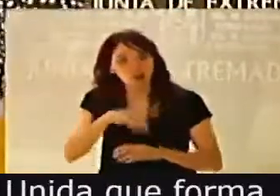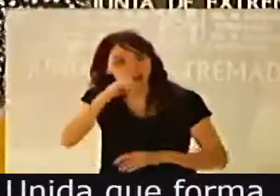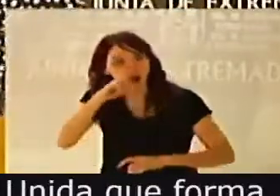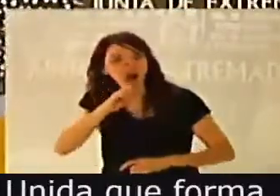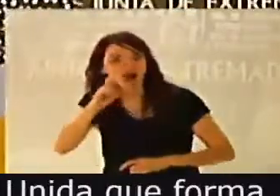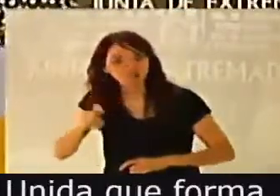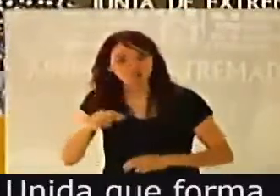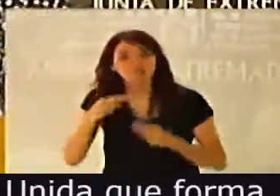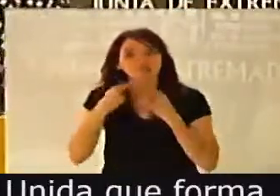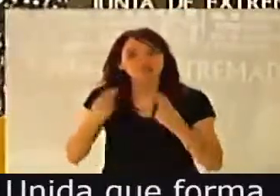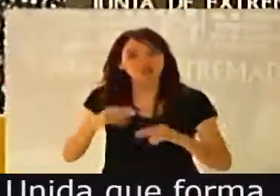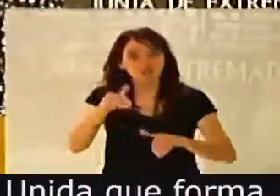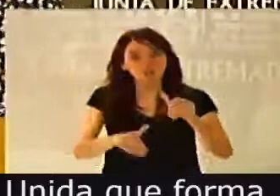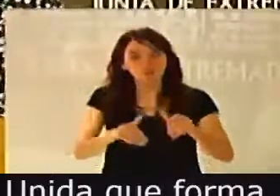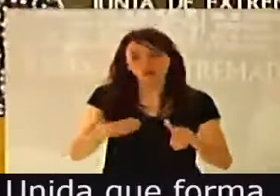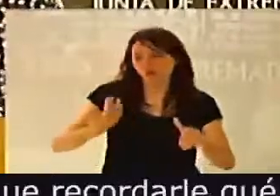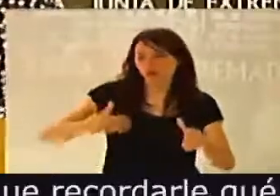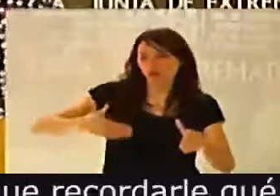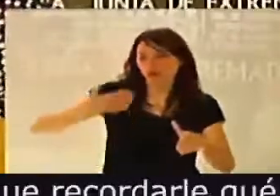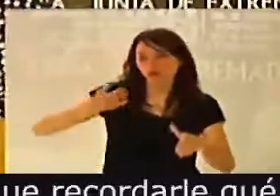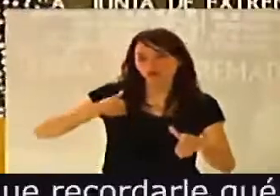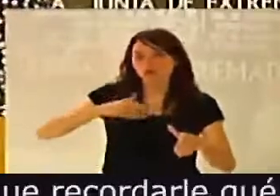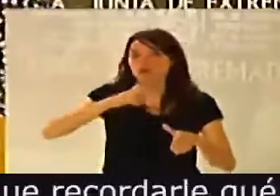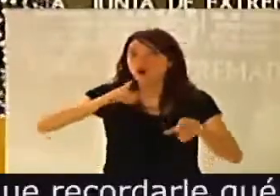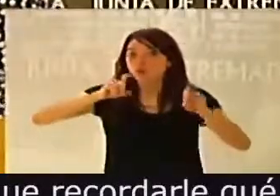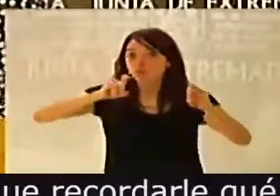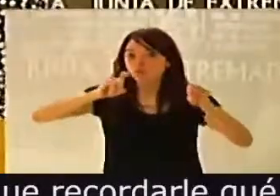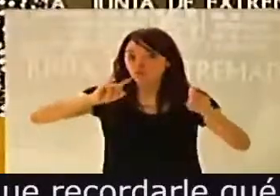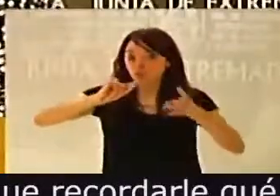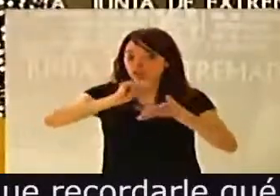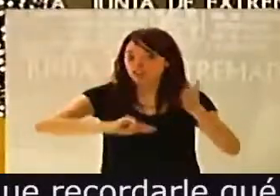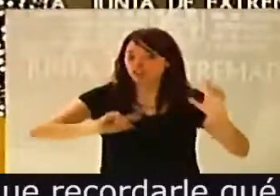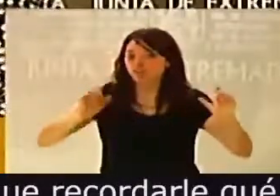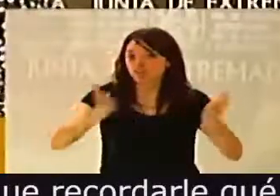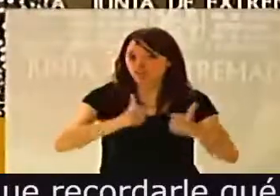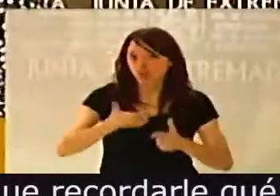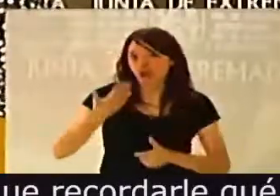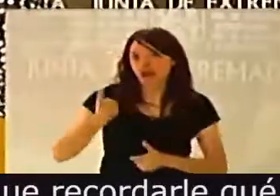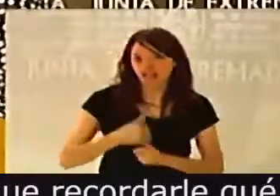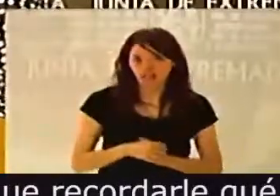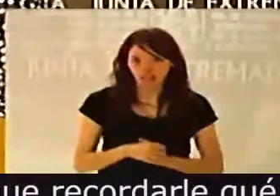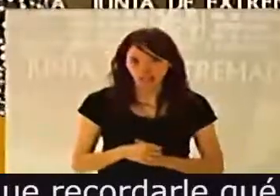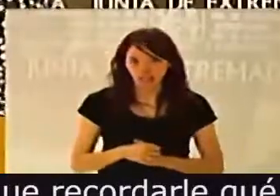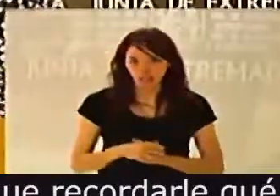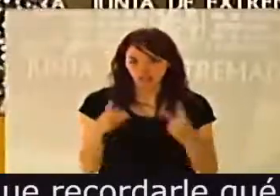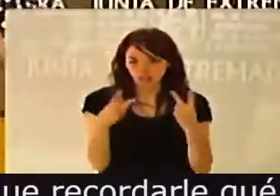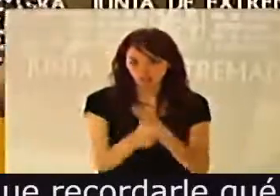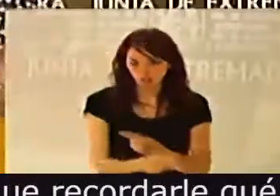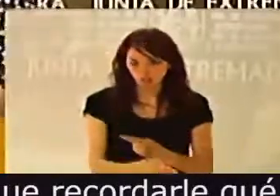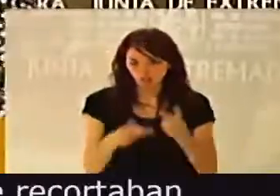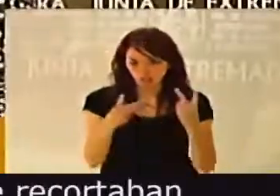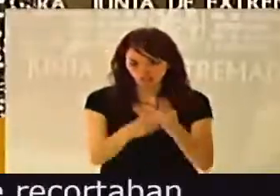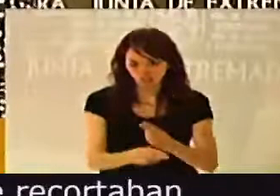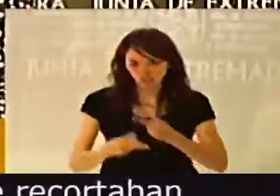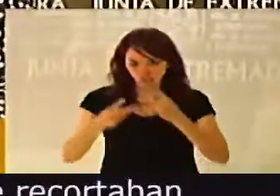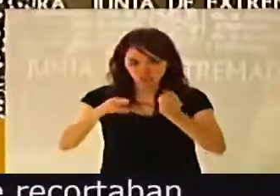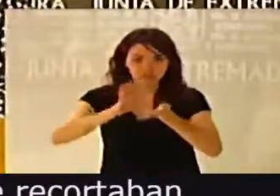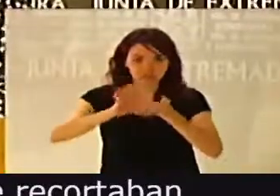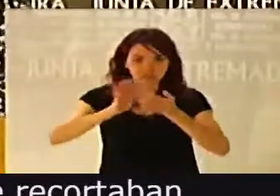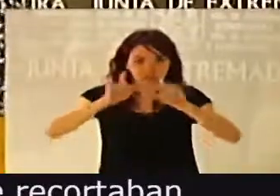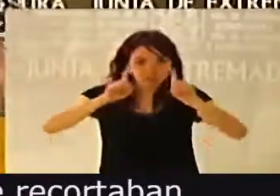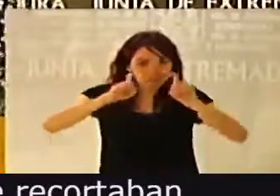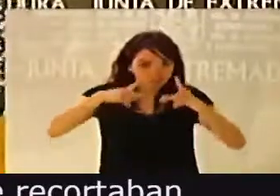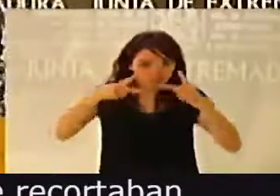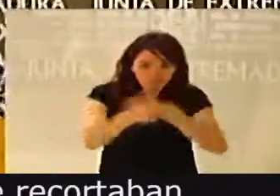diputados cuando en esta región se recortaban profesores, se recortaban maestros, se recortaban servicios especializados para la